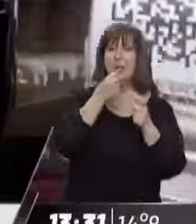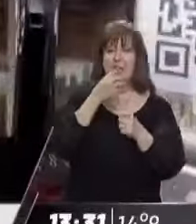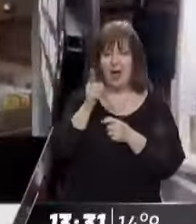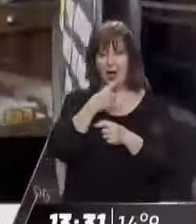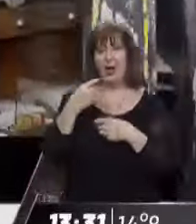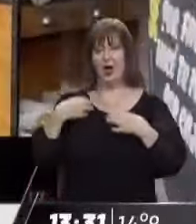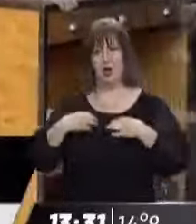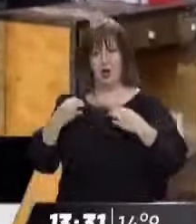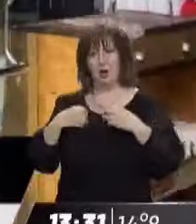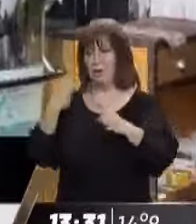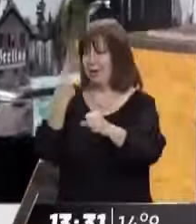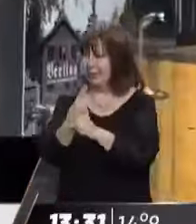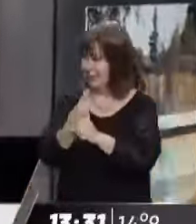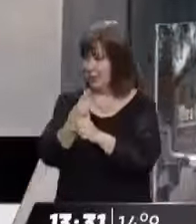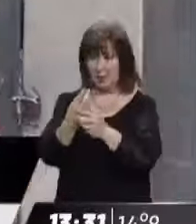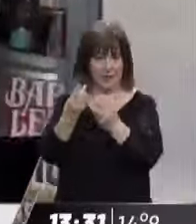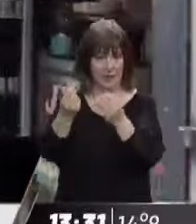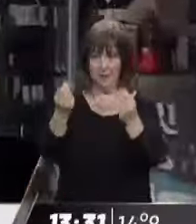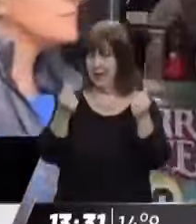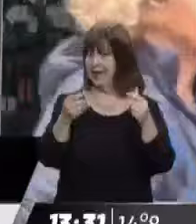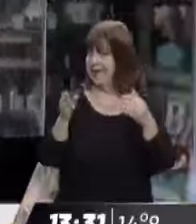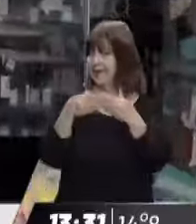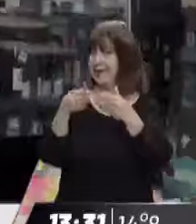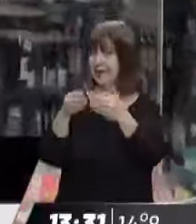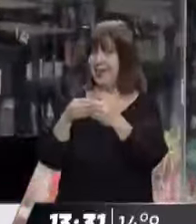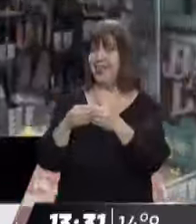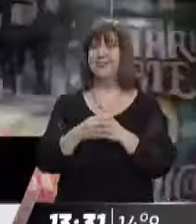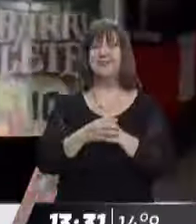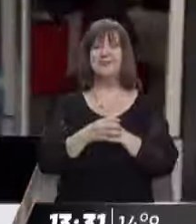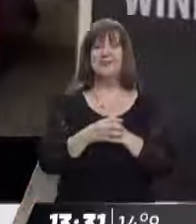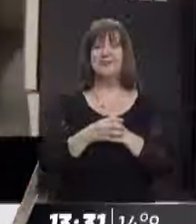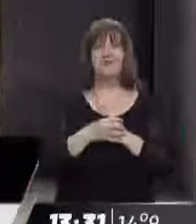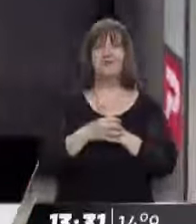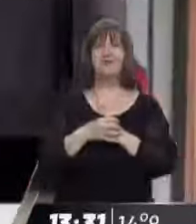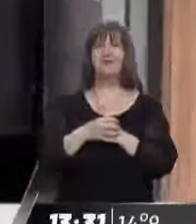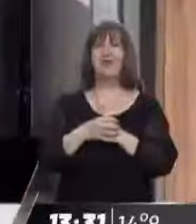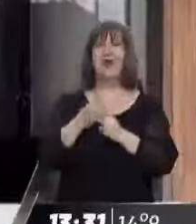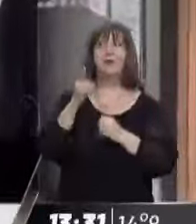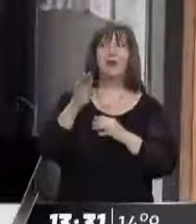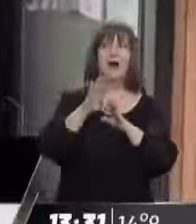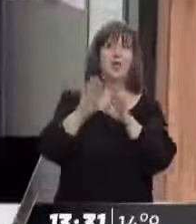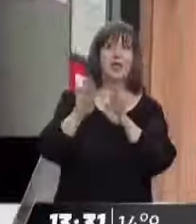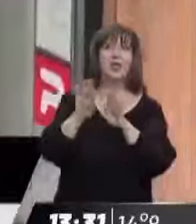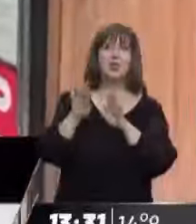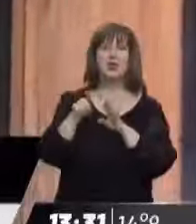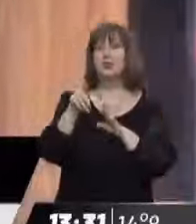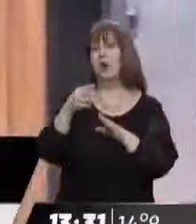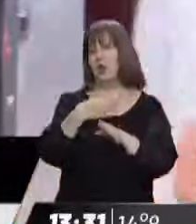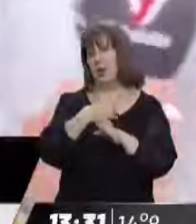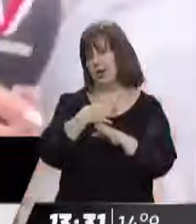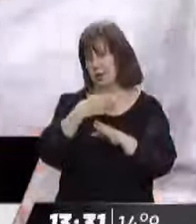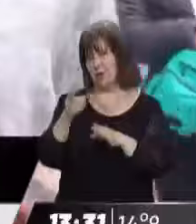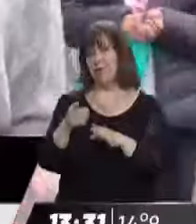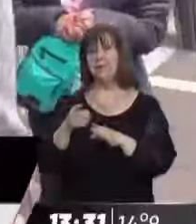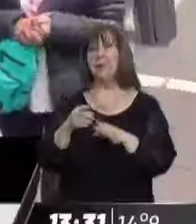claro. Sí. Eso pasa. Una Mira, picadita. Acá tenemos un negocio abierto, pero... Claro, todo lo que tiene que ver gastronomía,